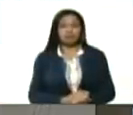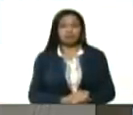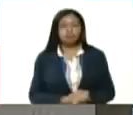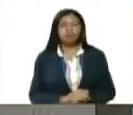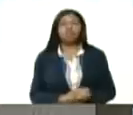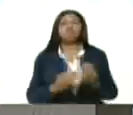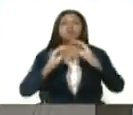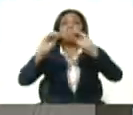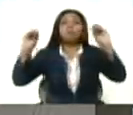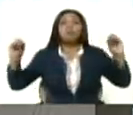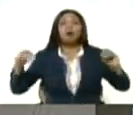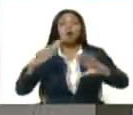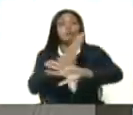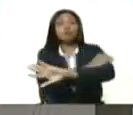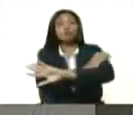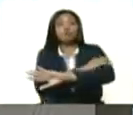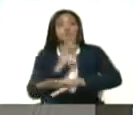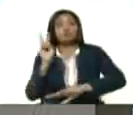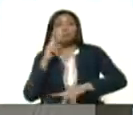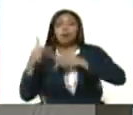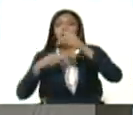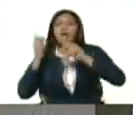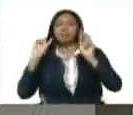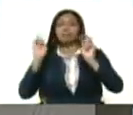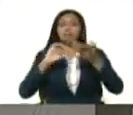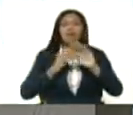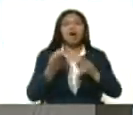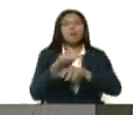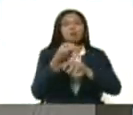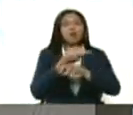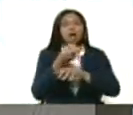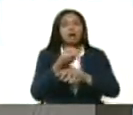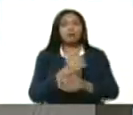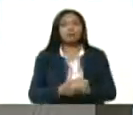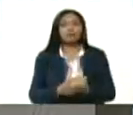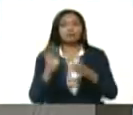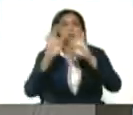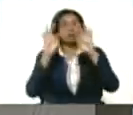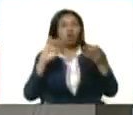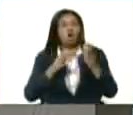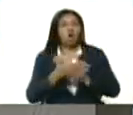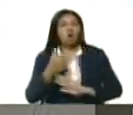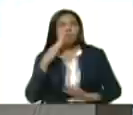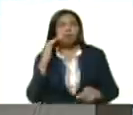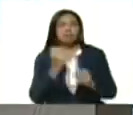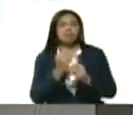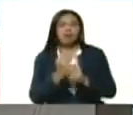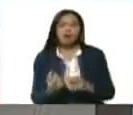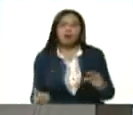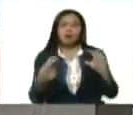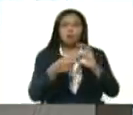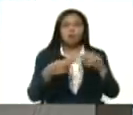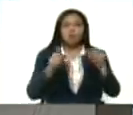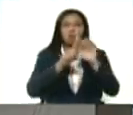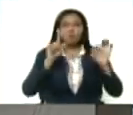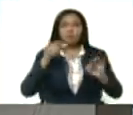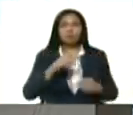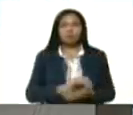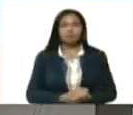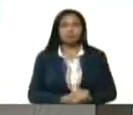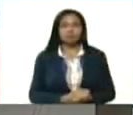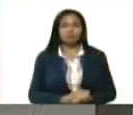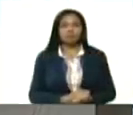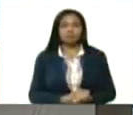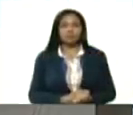un llamado a la oposición venezolana a no politizar el tema y a buscar la manera de trabajo mancomunado